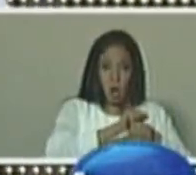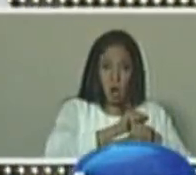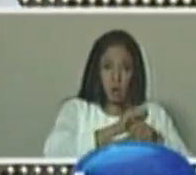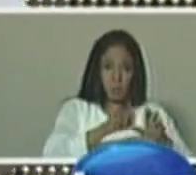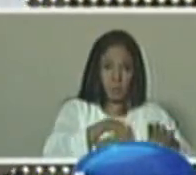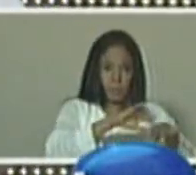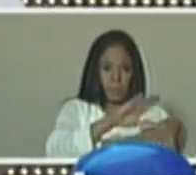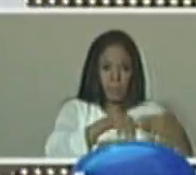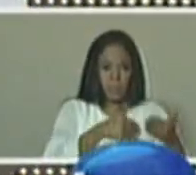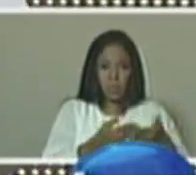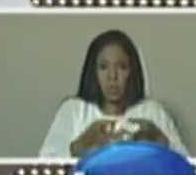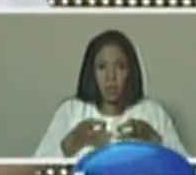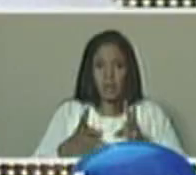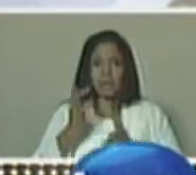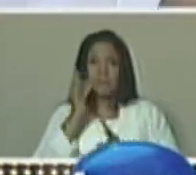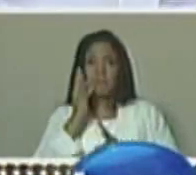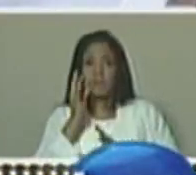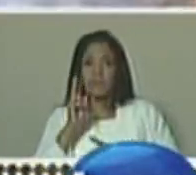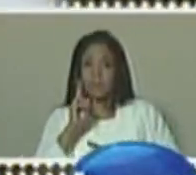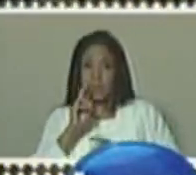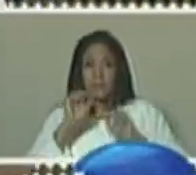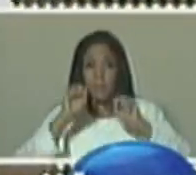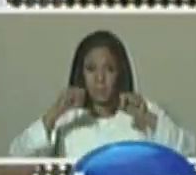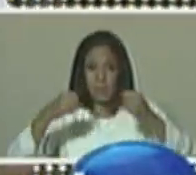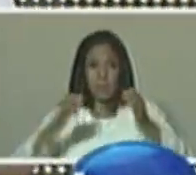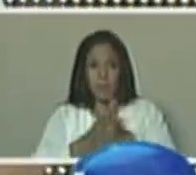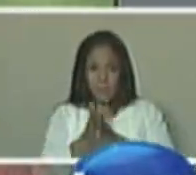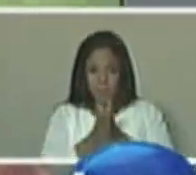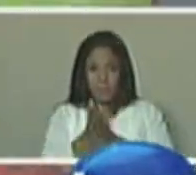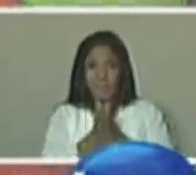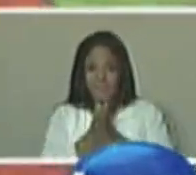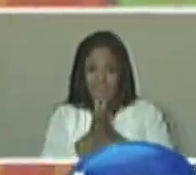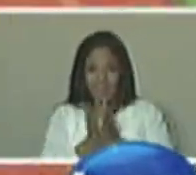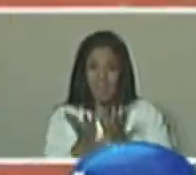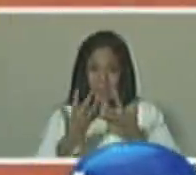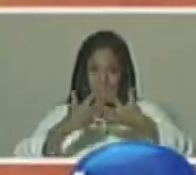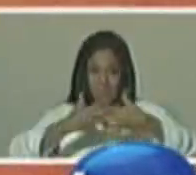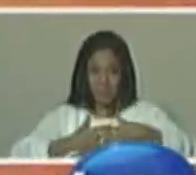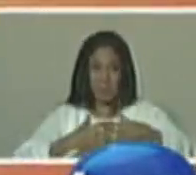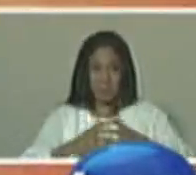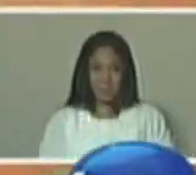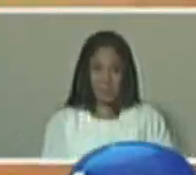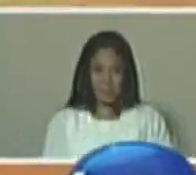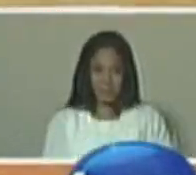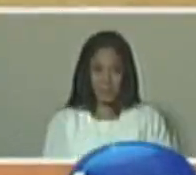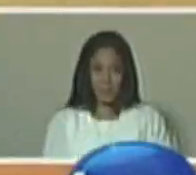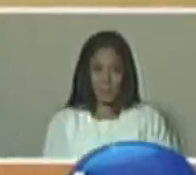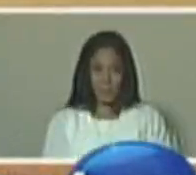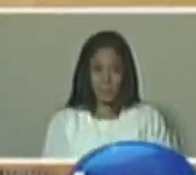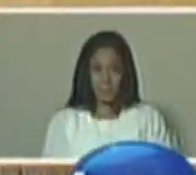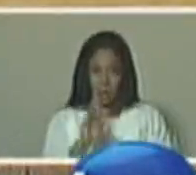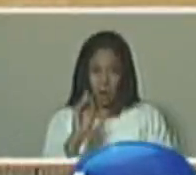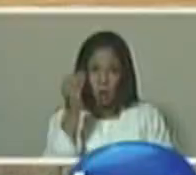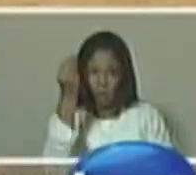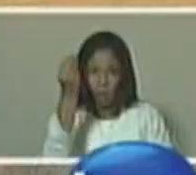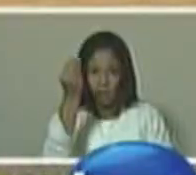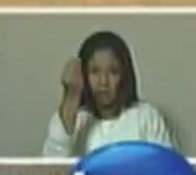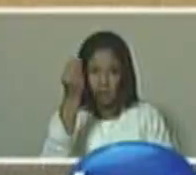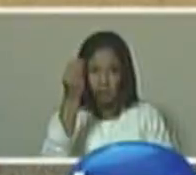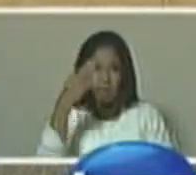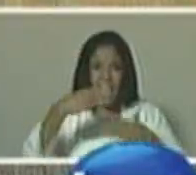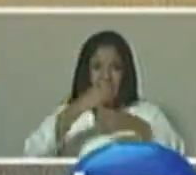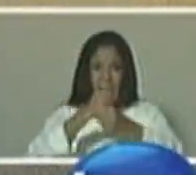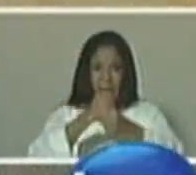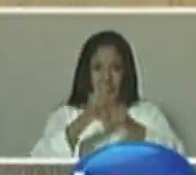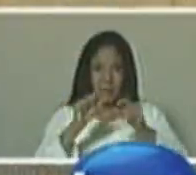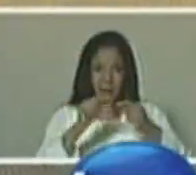que aprovecharla. Jóvenes, los invito a que formen parte de movimientos cooperativos y que en